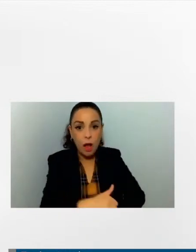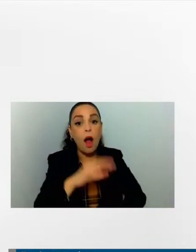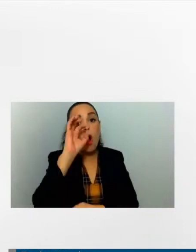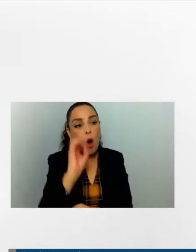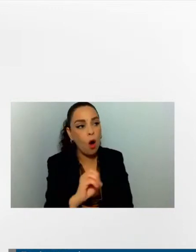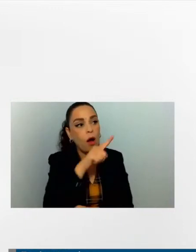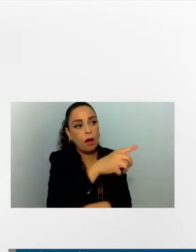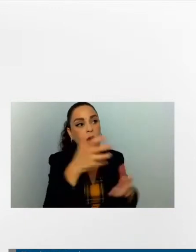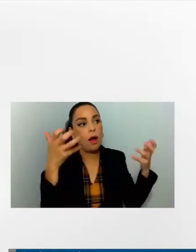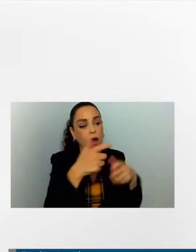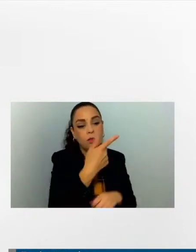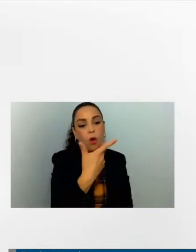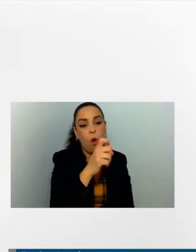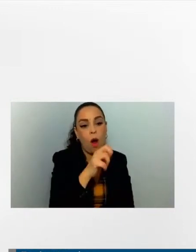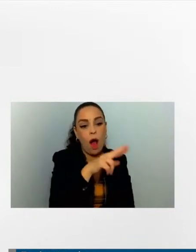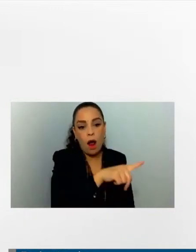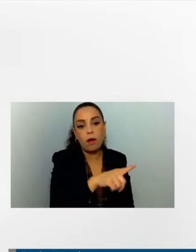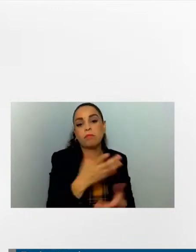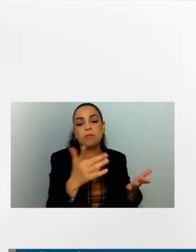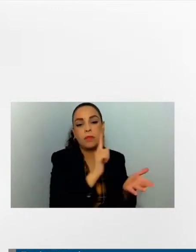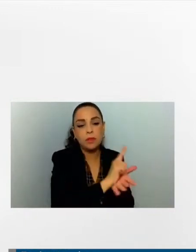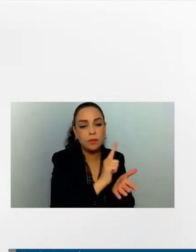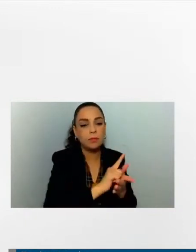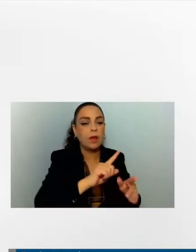los acuerdos que se hayan llegado, ¿no?